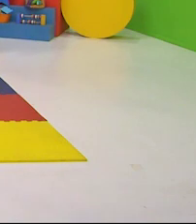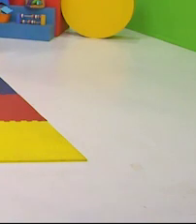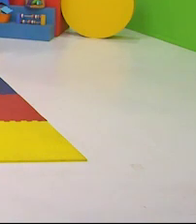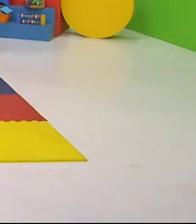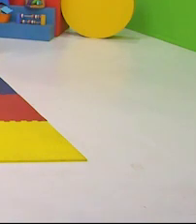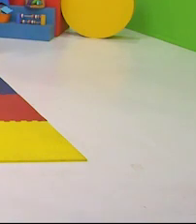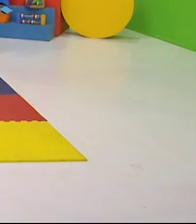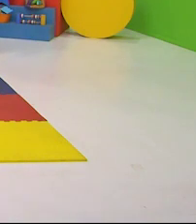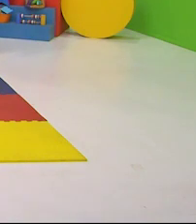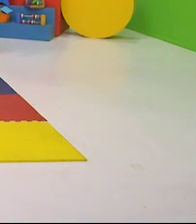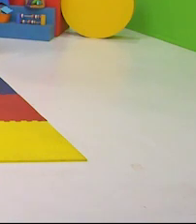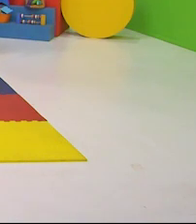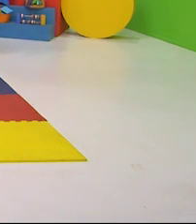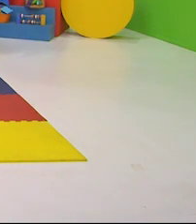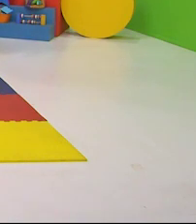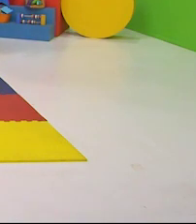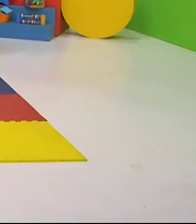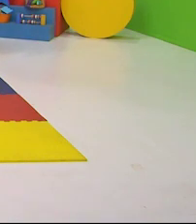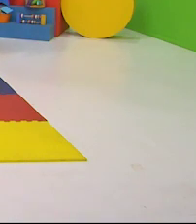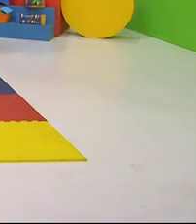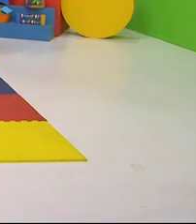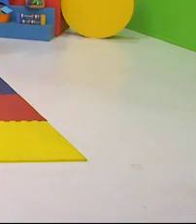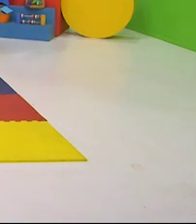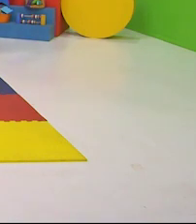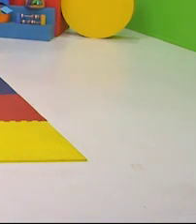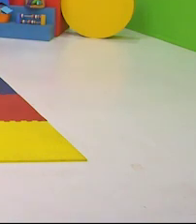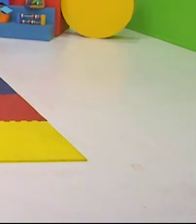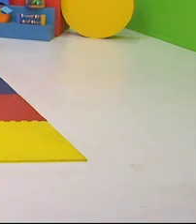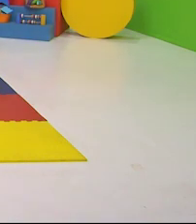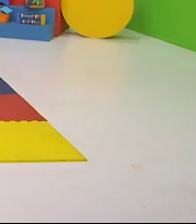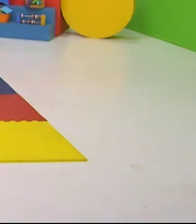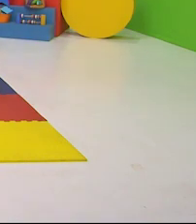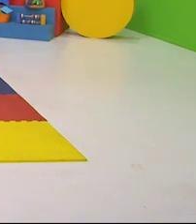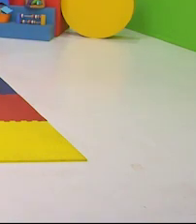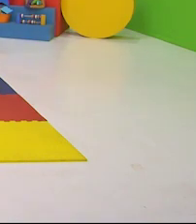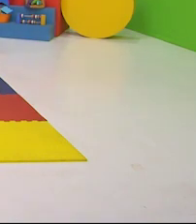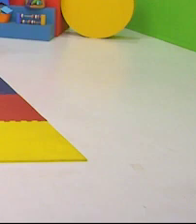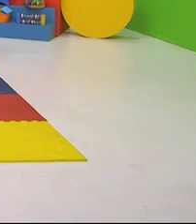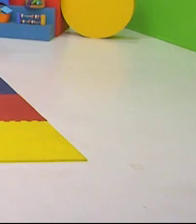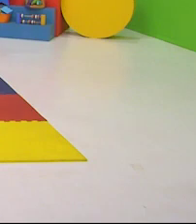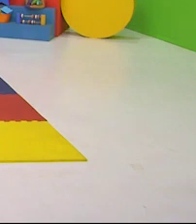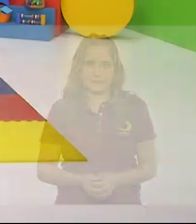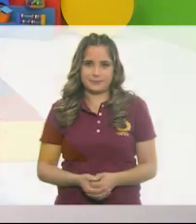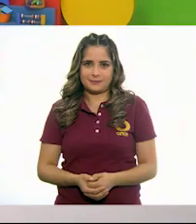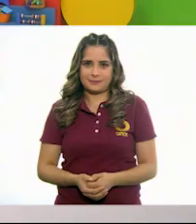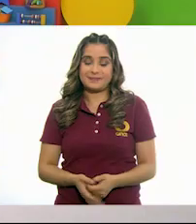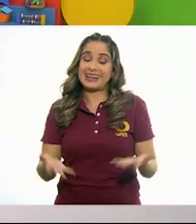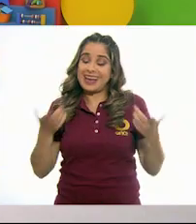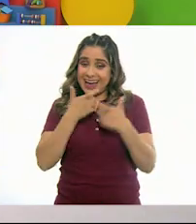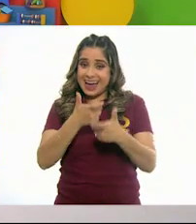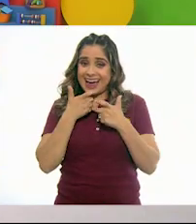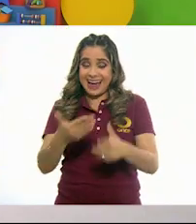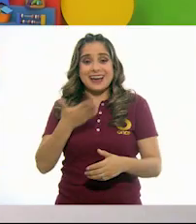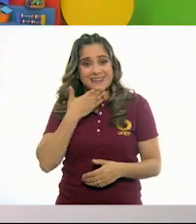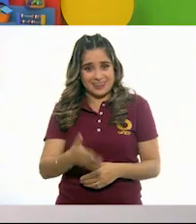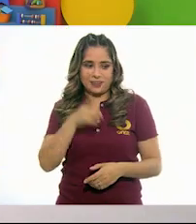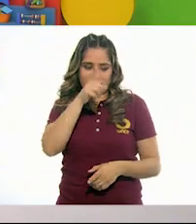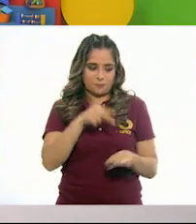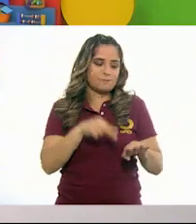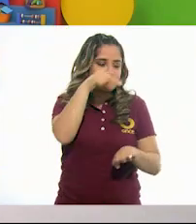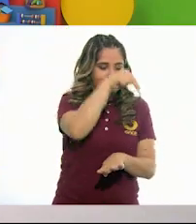¡Ay, ay, ay, ay, ay, ay! ¿Cuál es mi lado? ¡Cuidado! Bien, estás en el espacio donde estamos